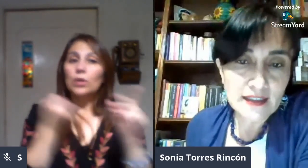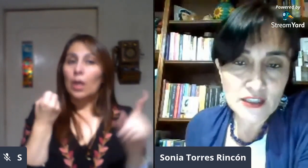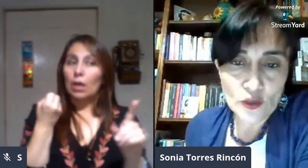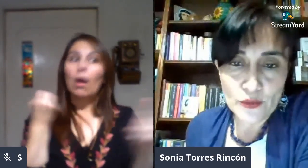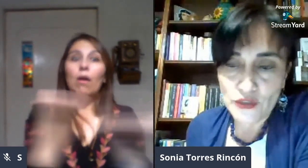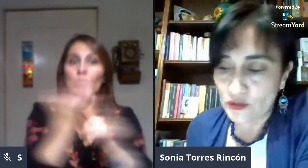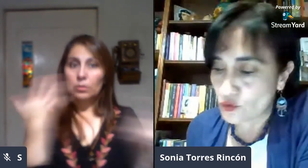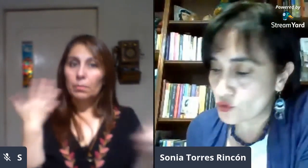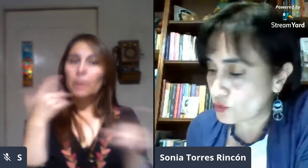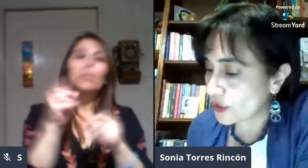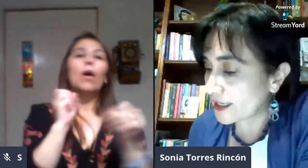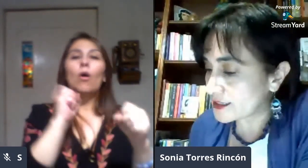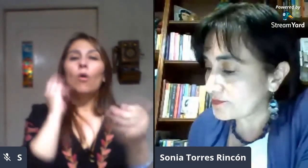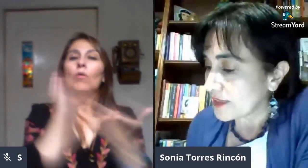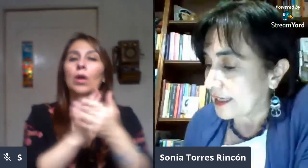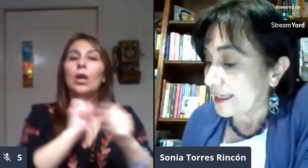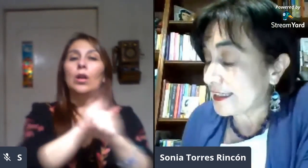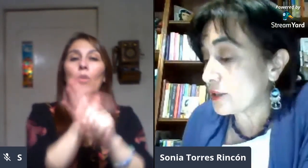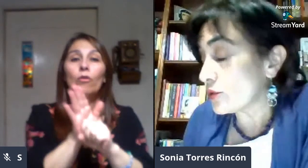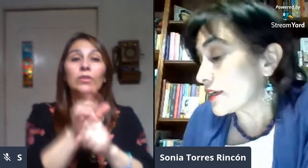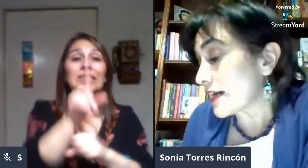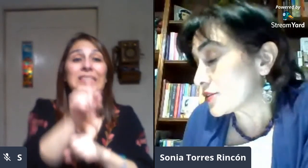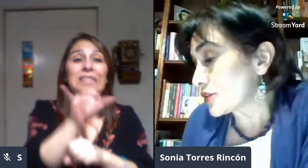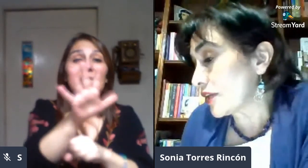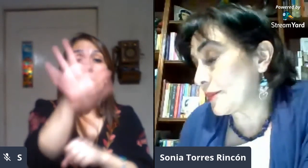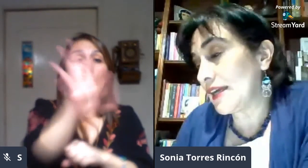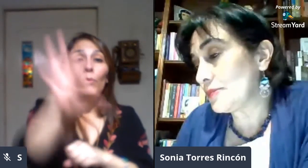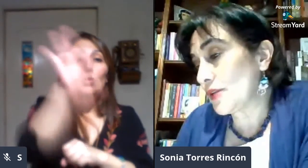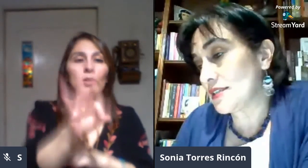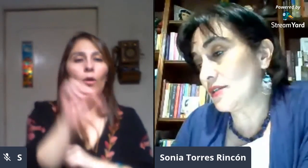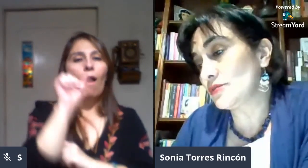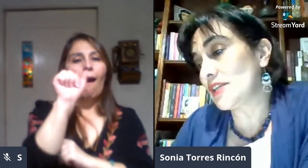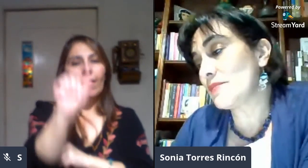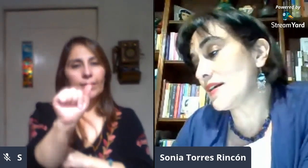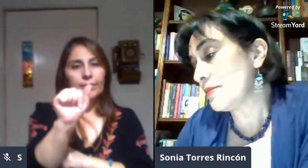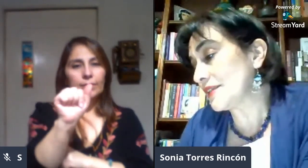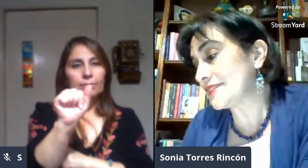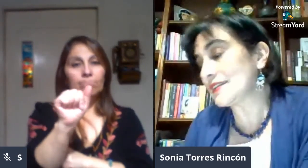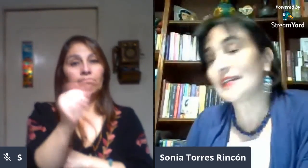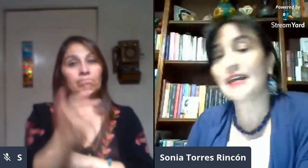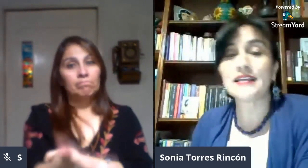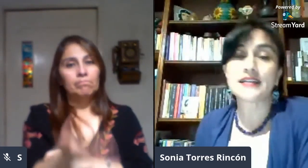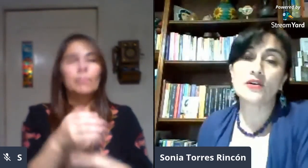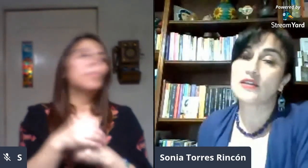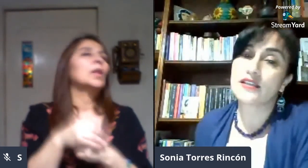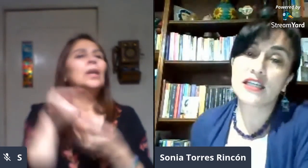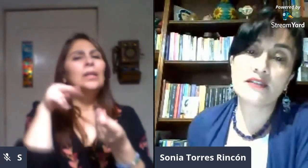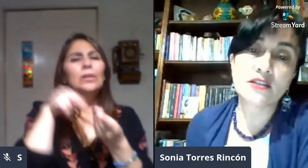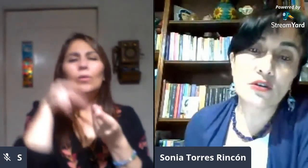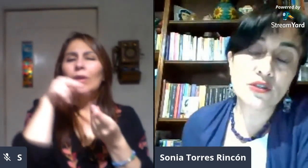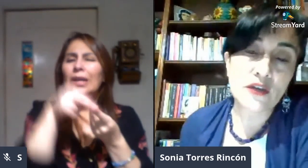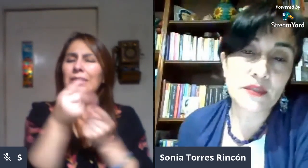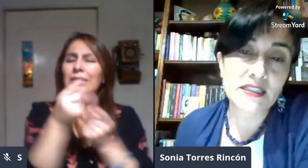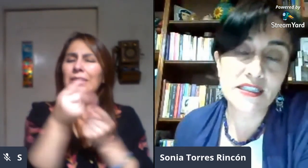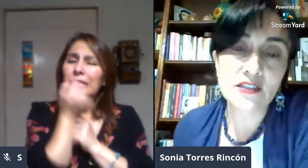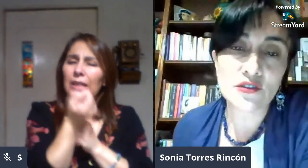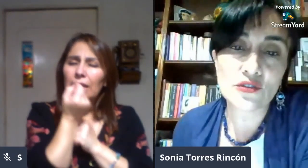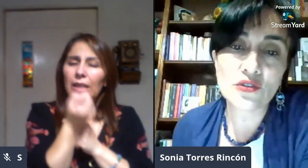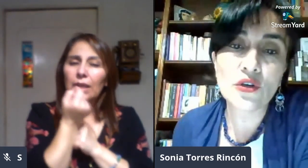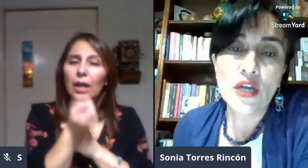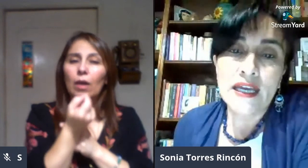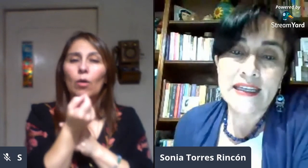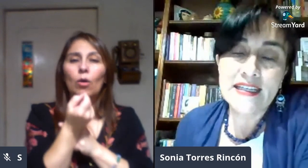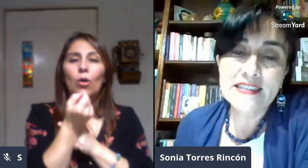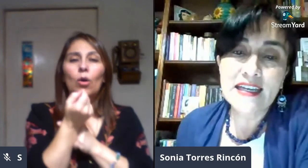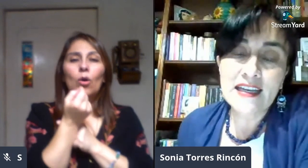el 65% son mujeres. Y un caso también, pues, un tema bastante delicado que tiene que ver con los